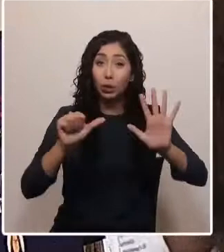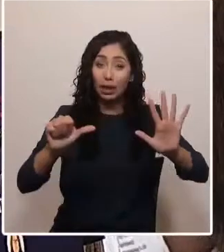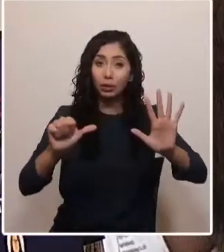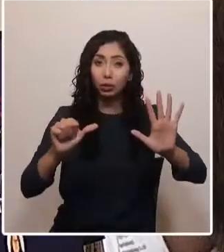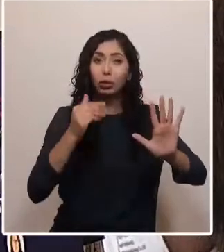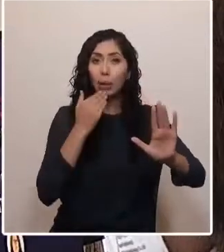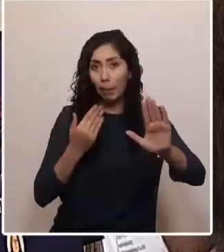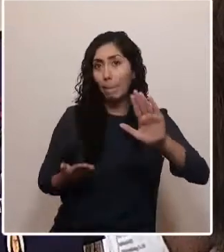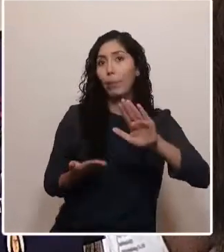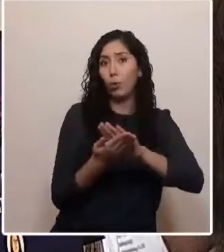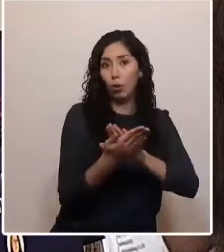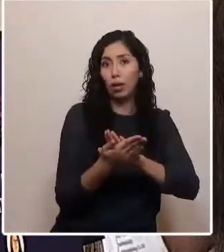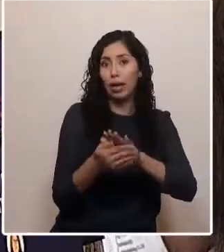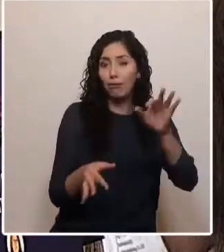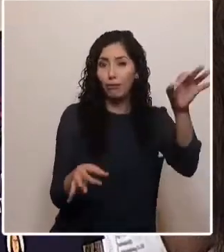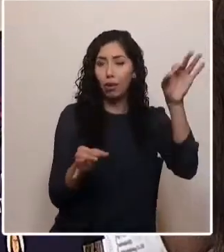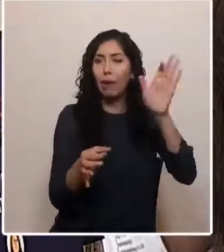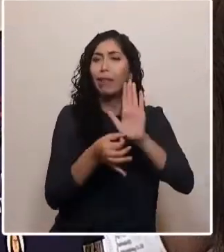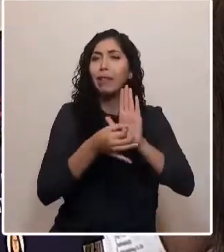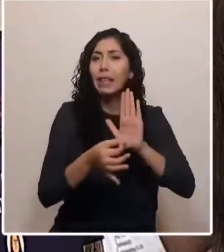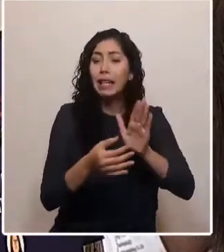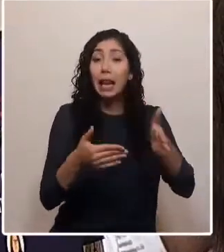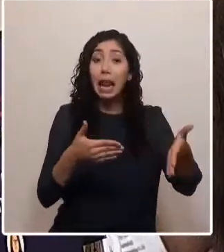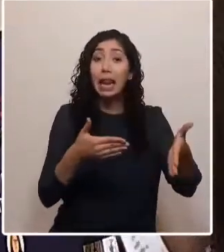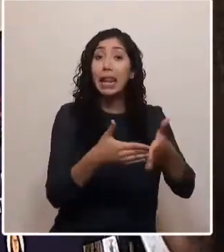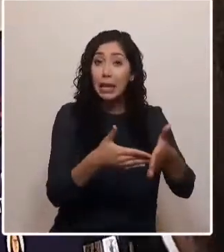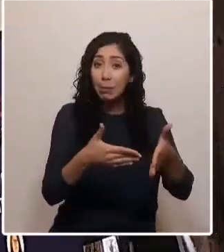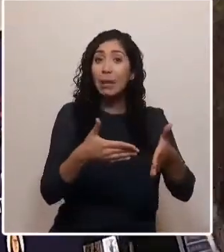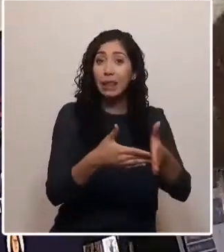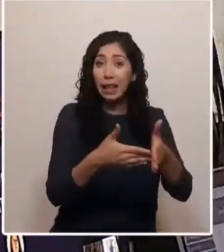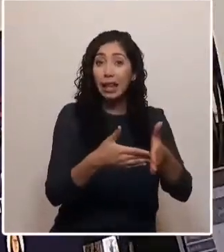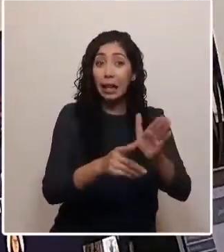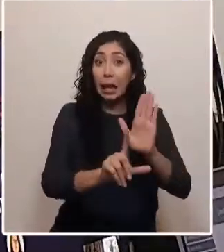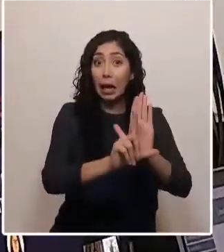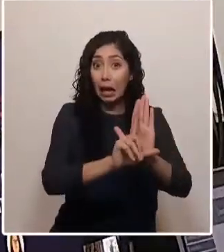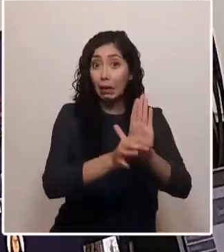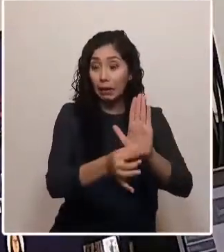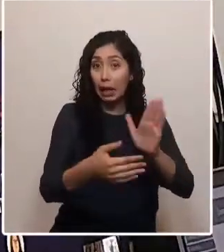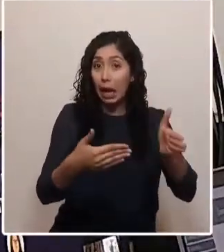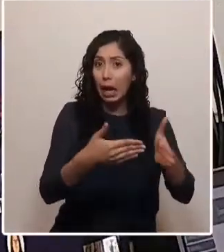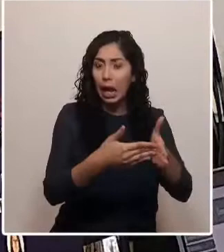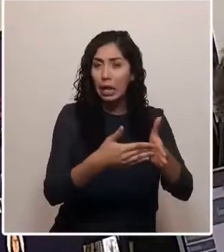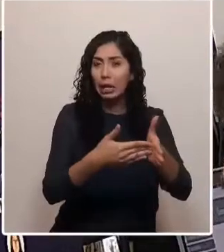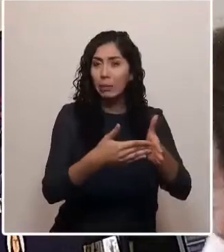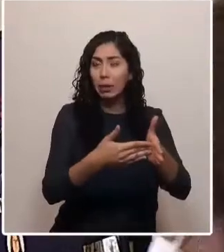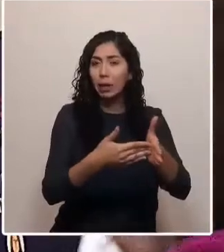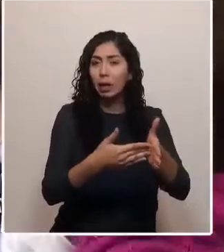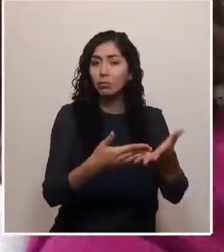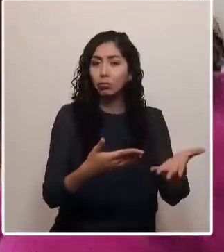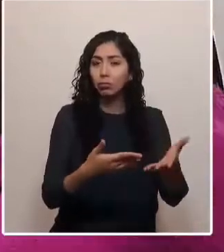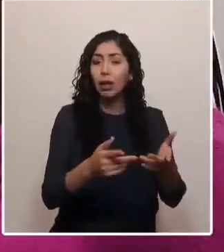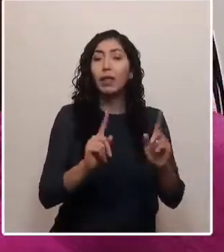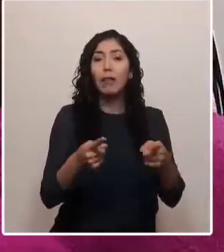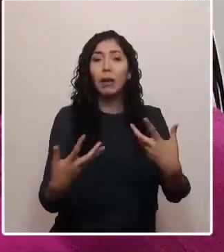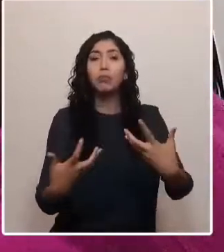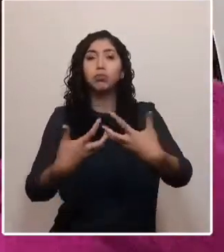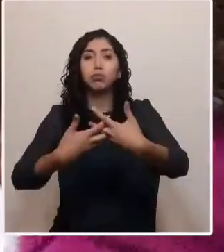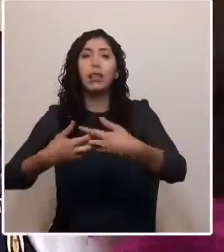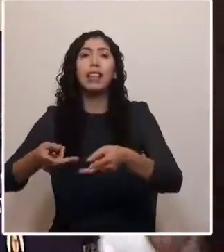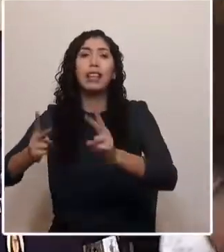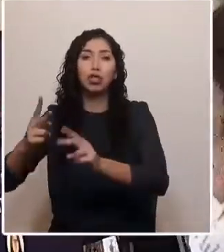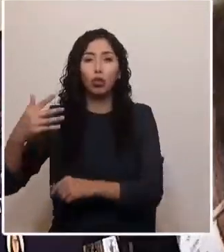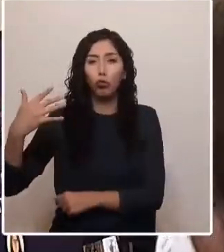que deliberamos el día de hoy, establece que los límites que la ley establezca sobre estos derechos se ajustarán a los derechos fundamentales, manteniendo así un